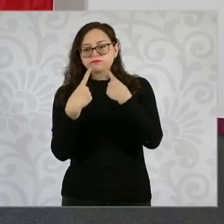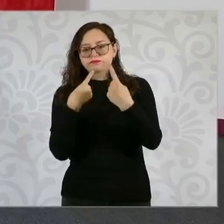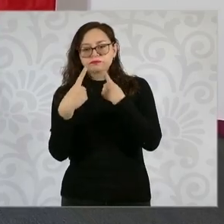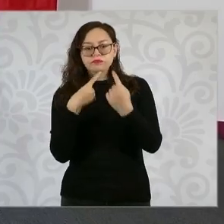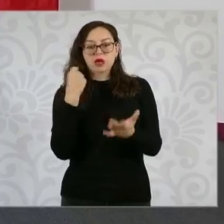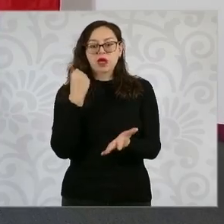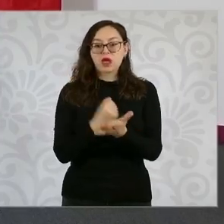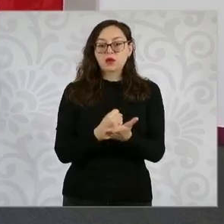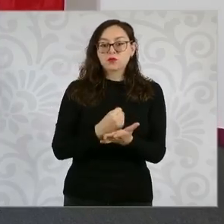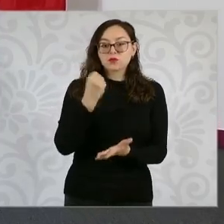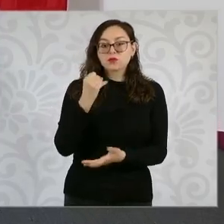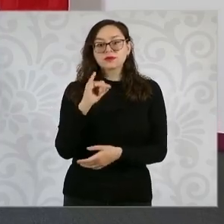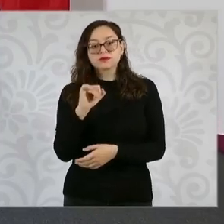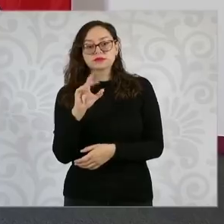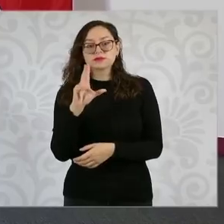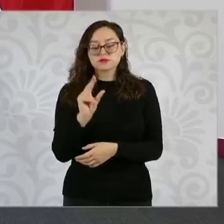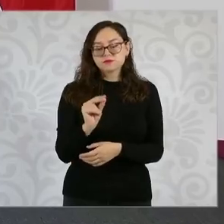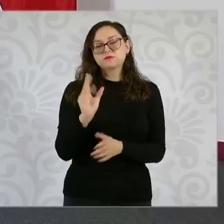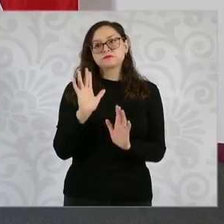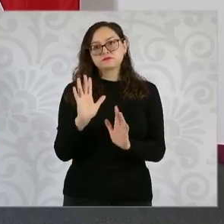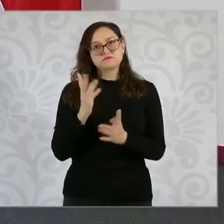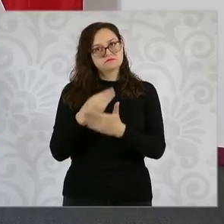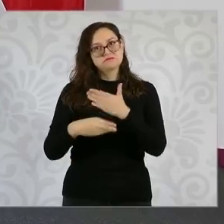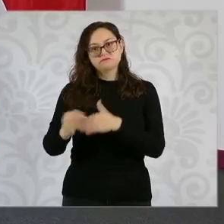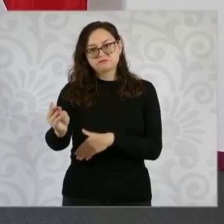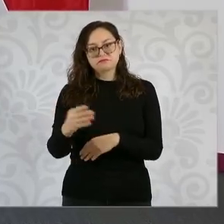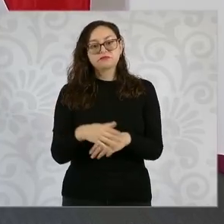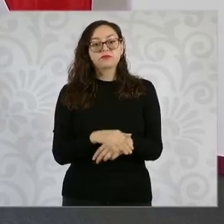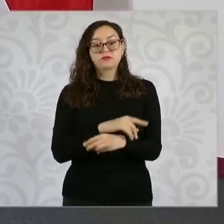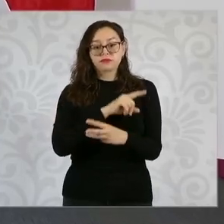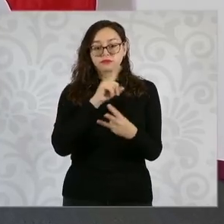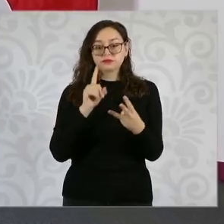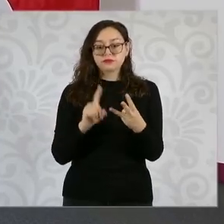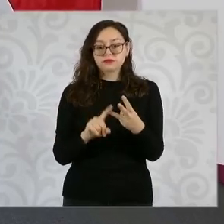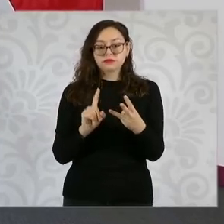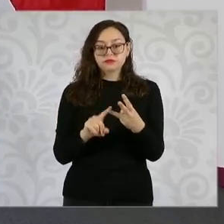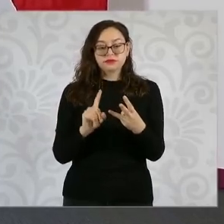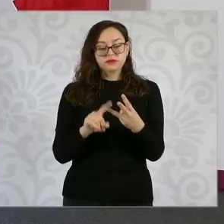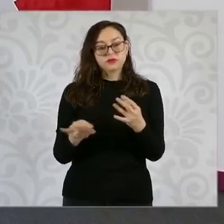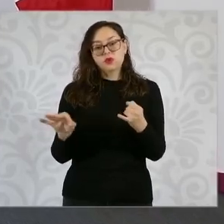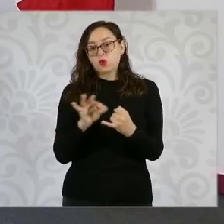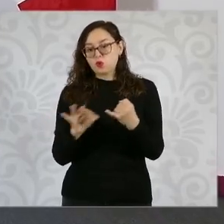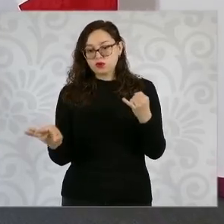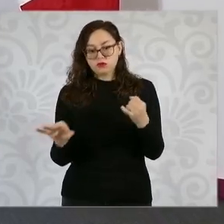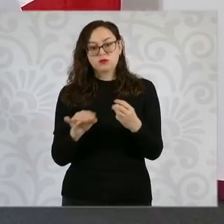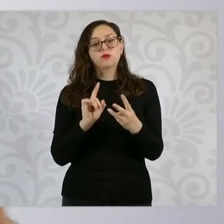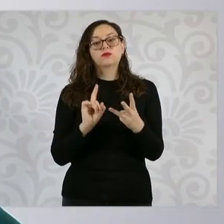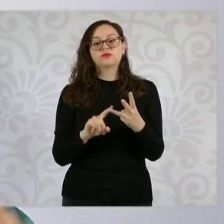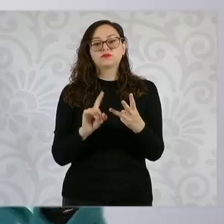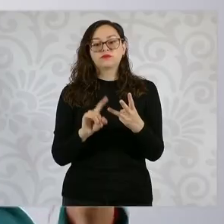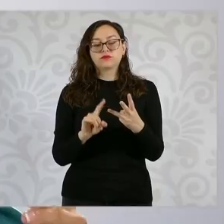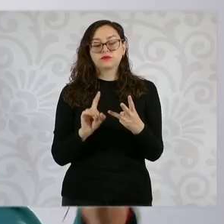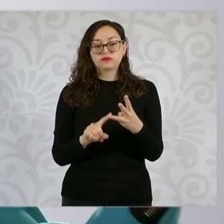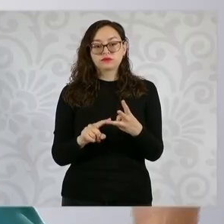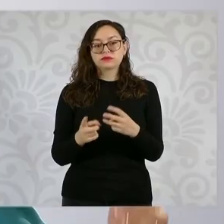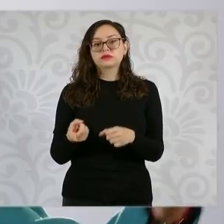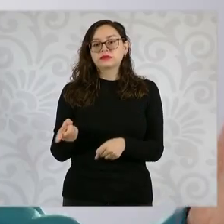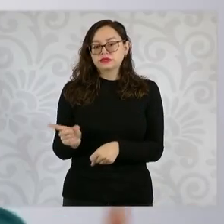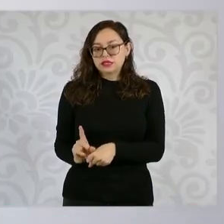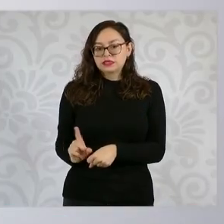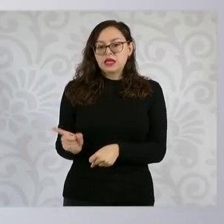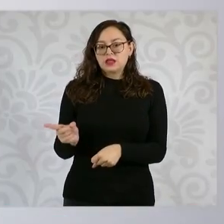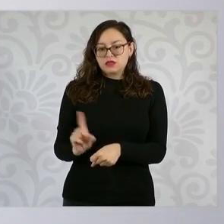Senadores. Y el tercer tema, ya para el cierre de la conferencia, como saben, cada día lo vamos